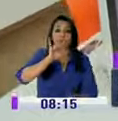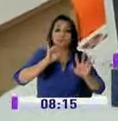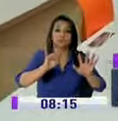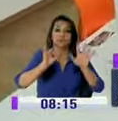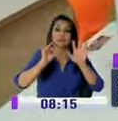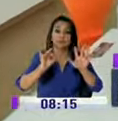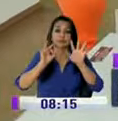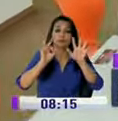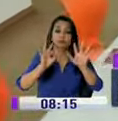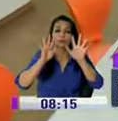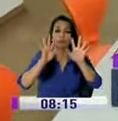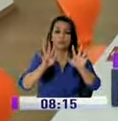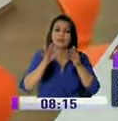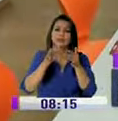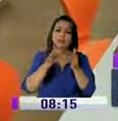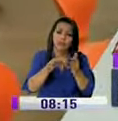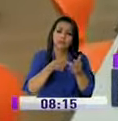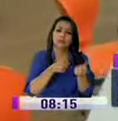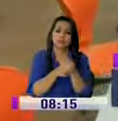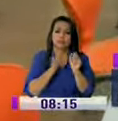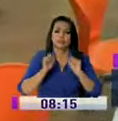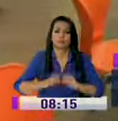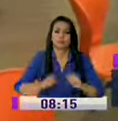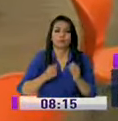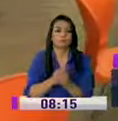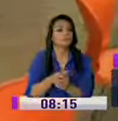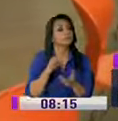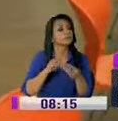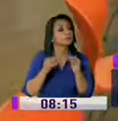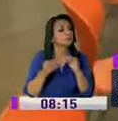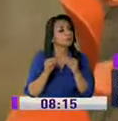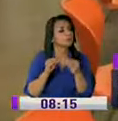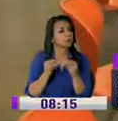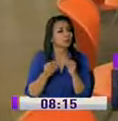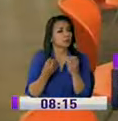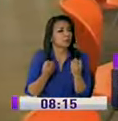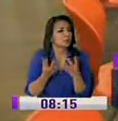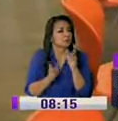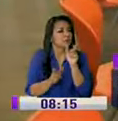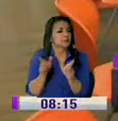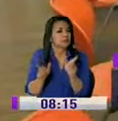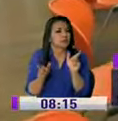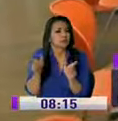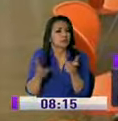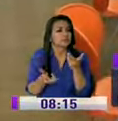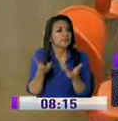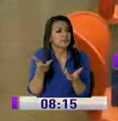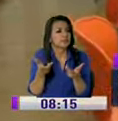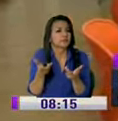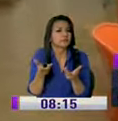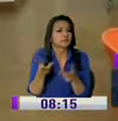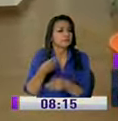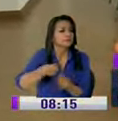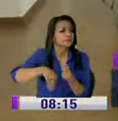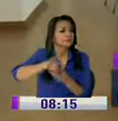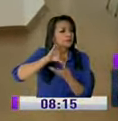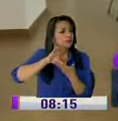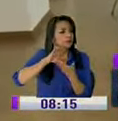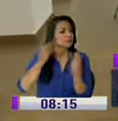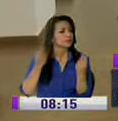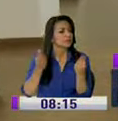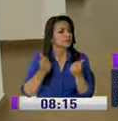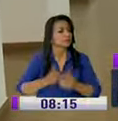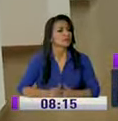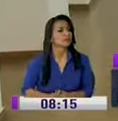1-800-456-789 para que le guíen, para que le apoyen. ¿Se tiene algún número de cuántas personas se podría devolver este